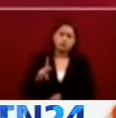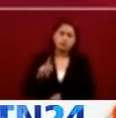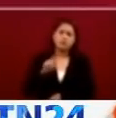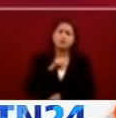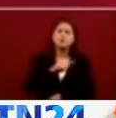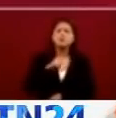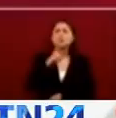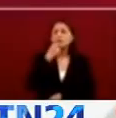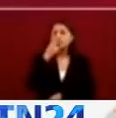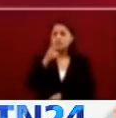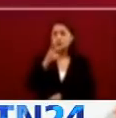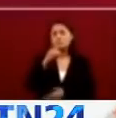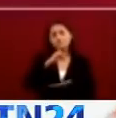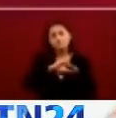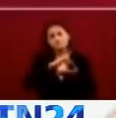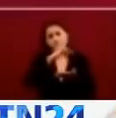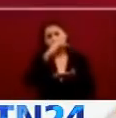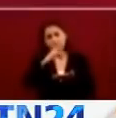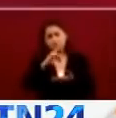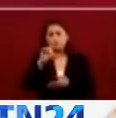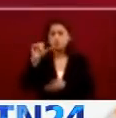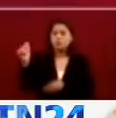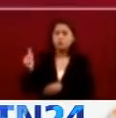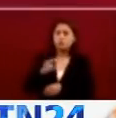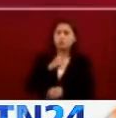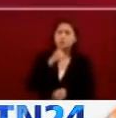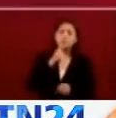primer ministro Trudeau, también